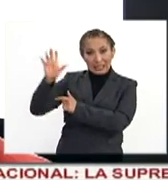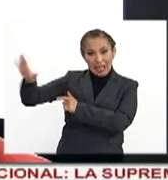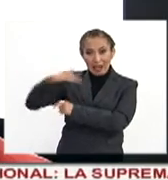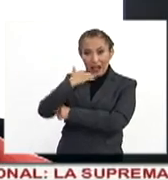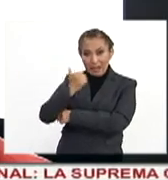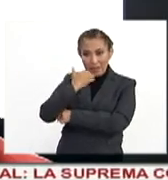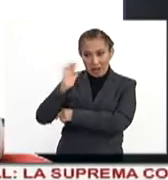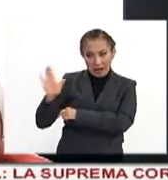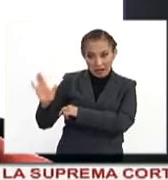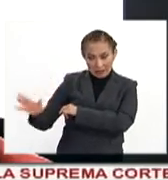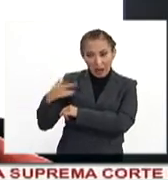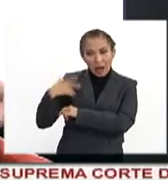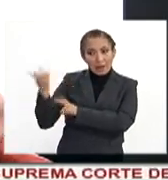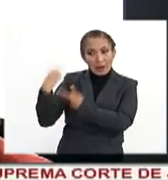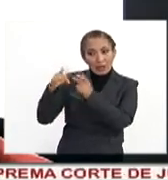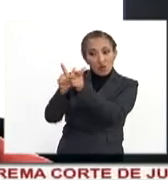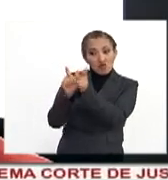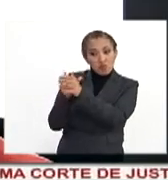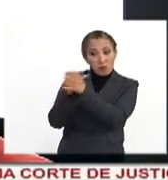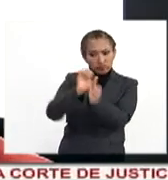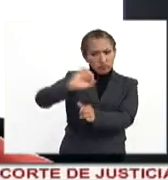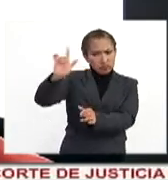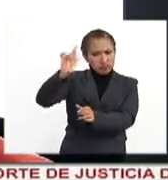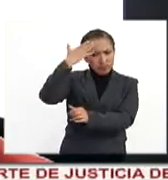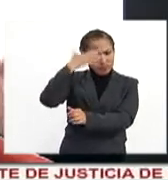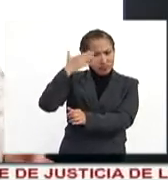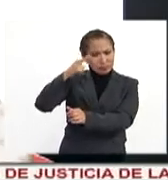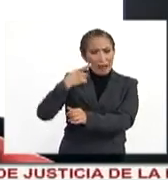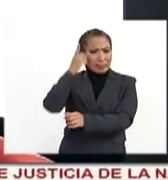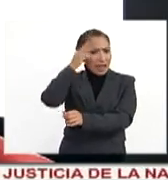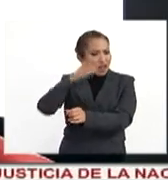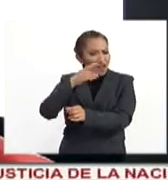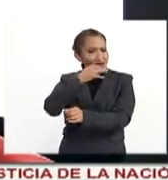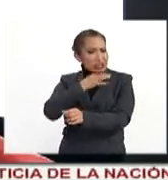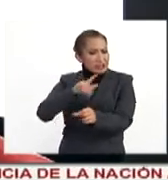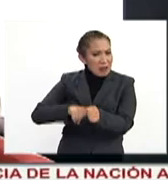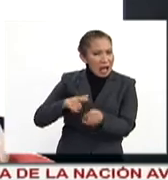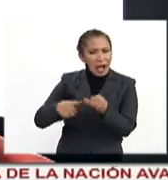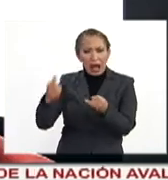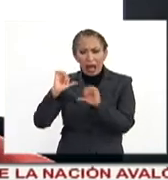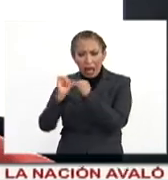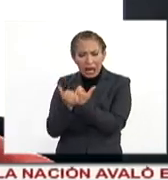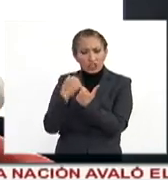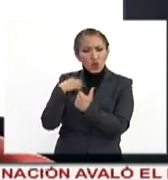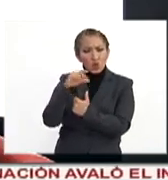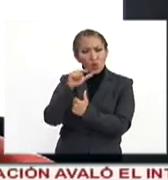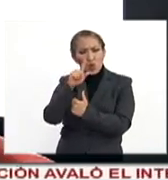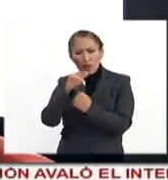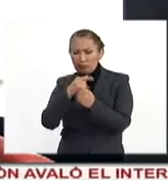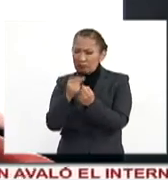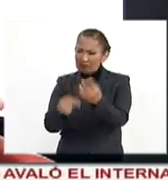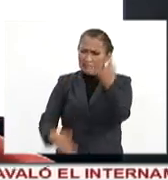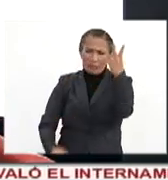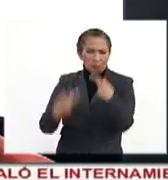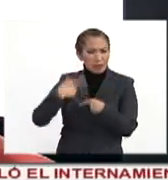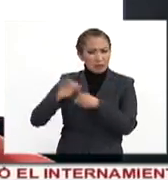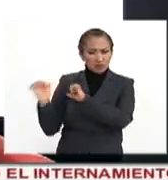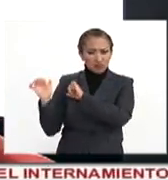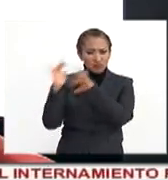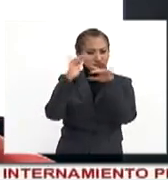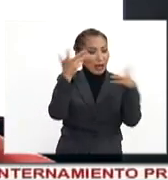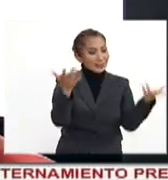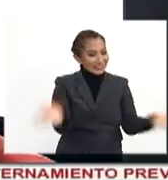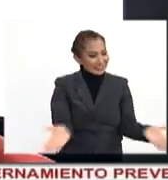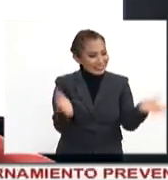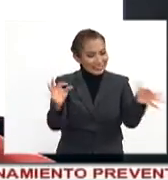de Alemania. Vienen con una delegación de profesionales, de directores de festivales, agencias de booking y un montón de gente que viene a